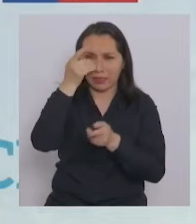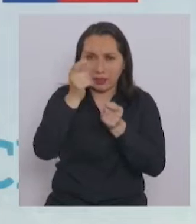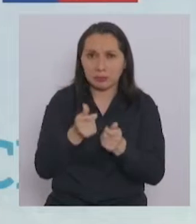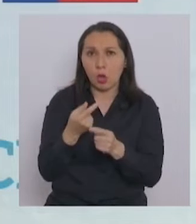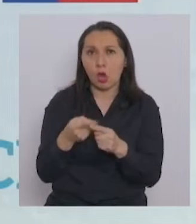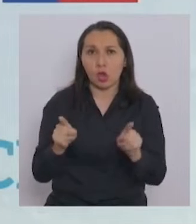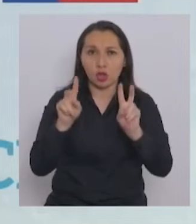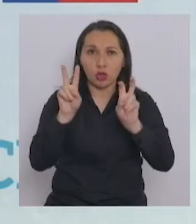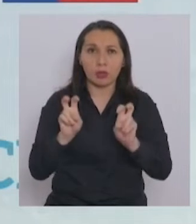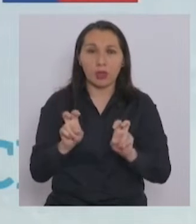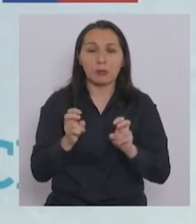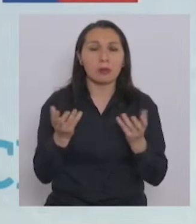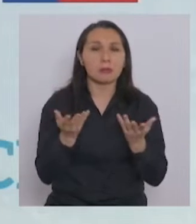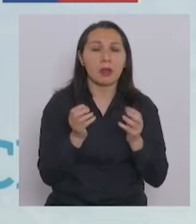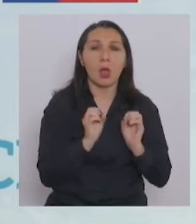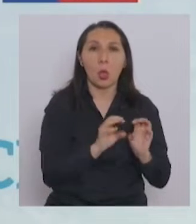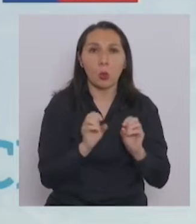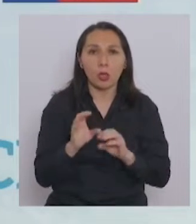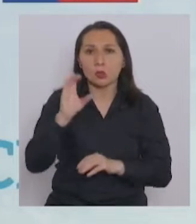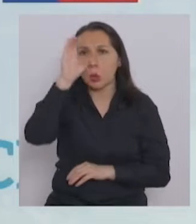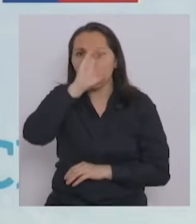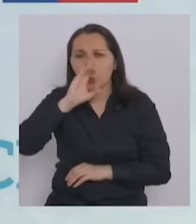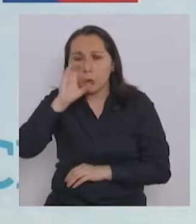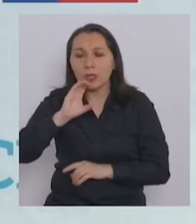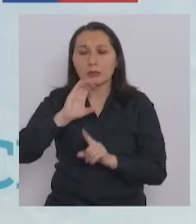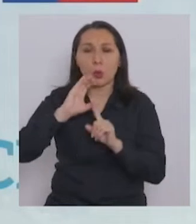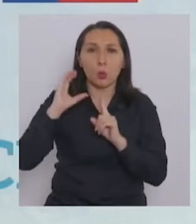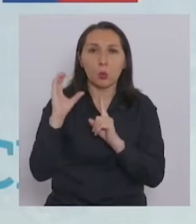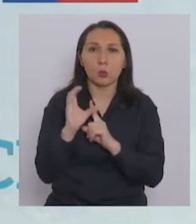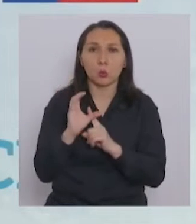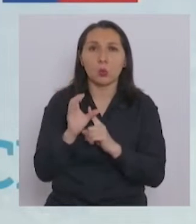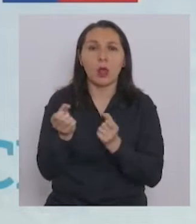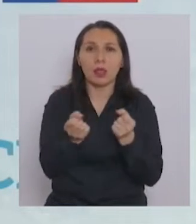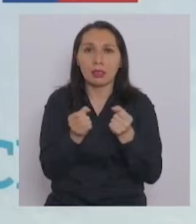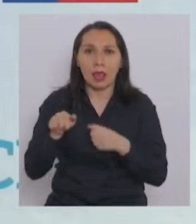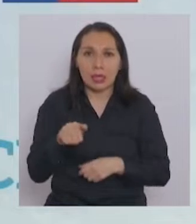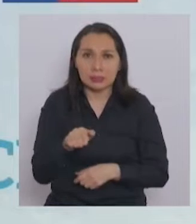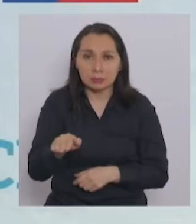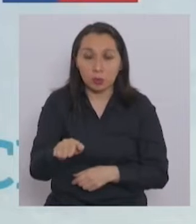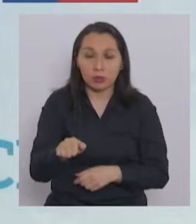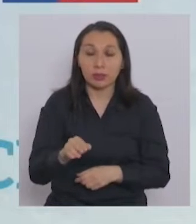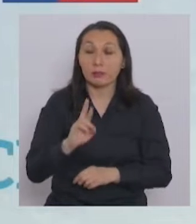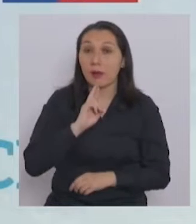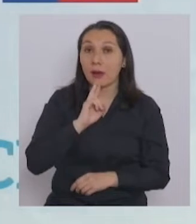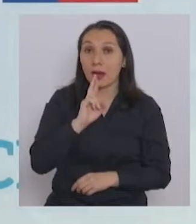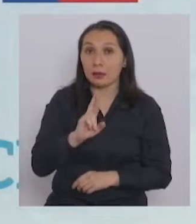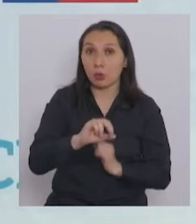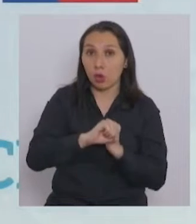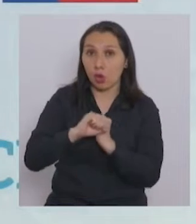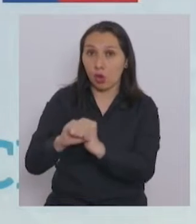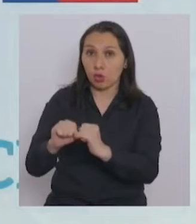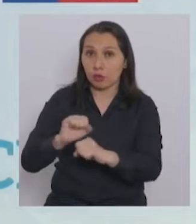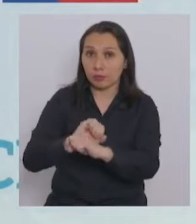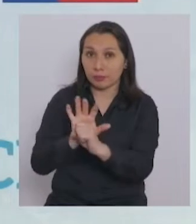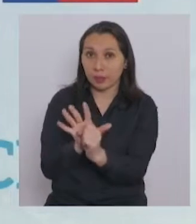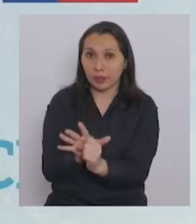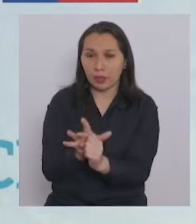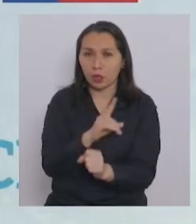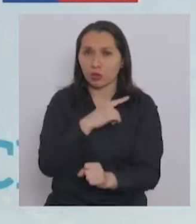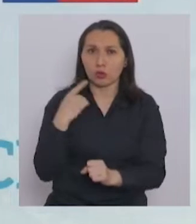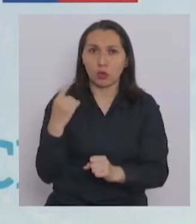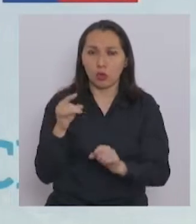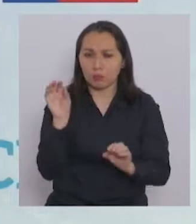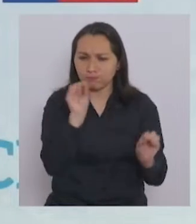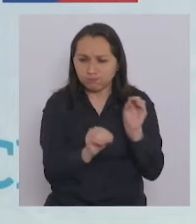otras áreas como educación, turismo, cultura o transporte. La respuesta contra la pandemia la hacemos entre todas